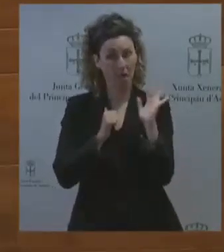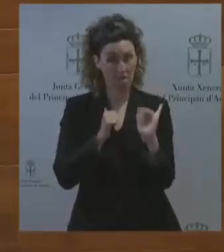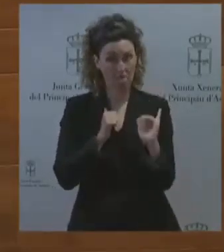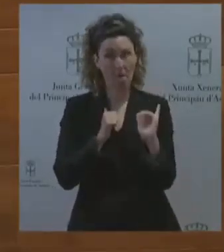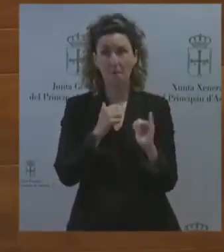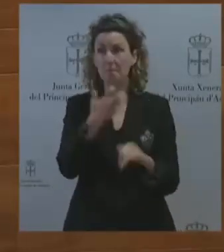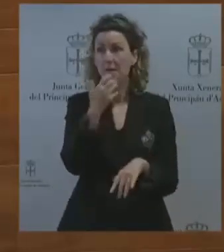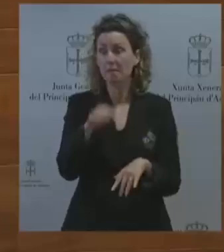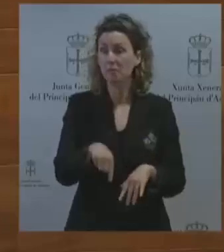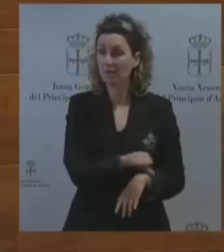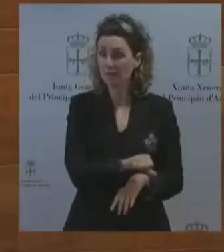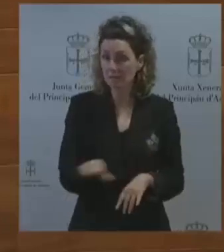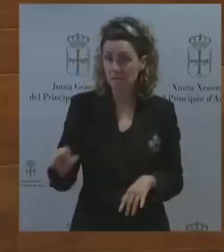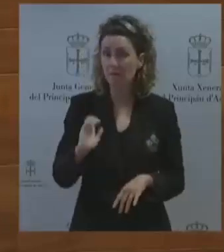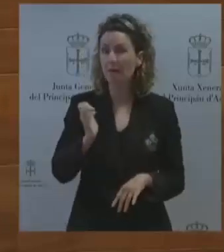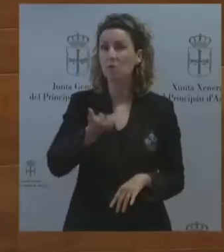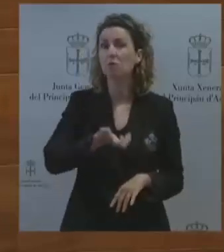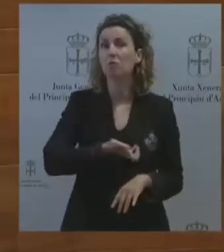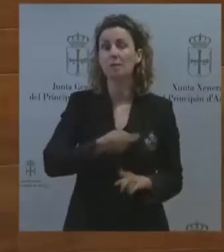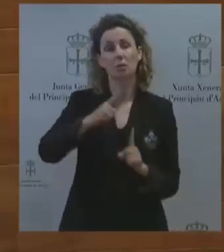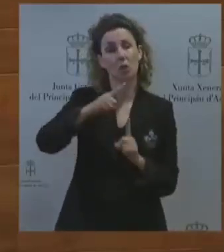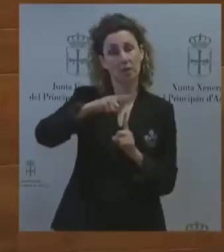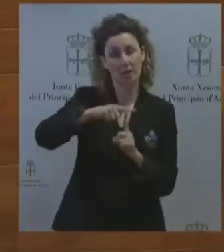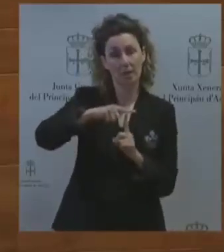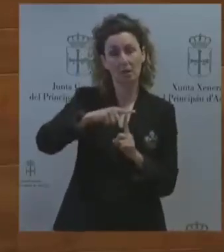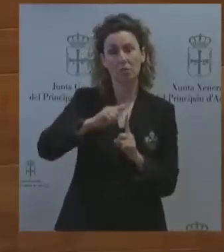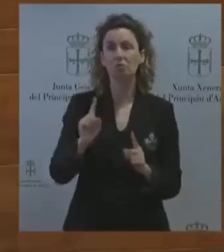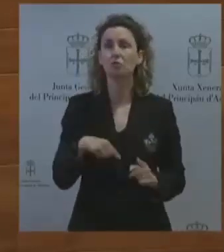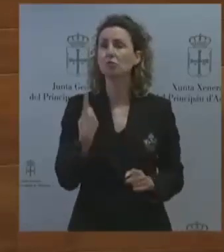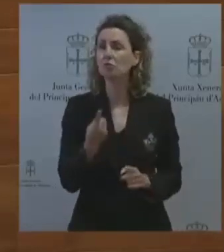Tineo, hemos logrado con nuestros votos que se incremente el